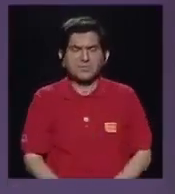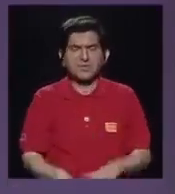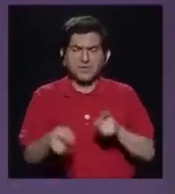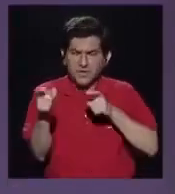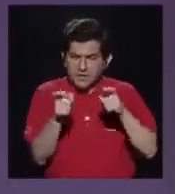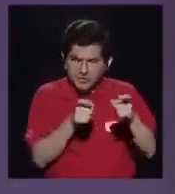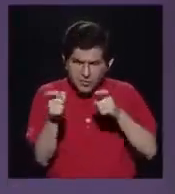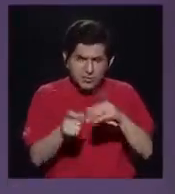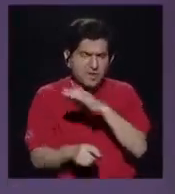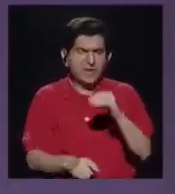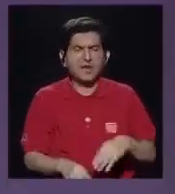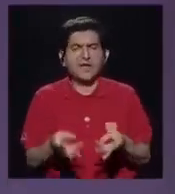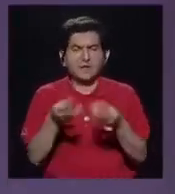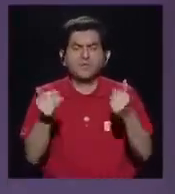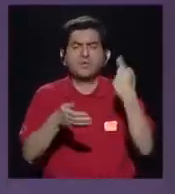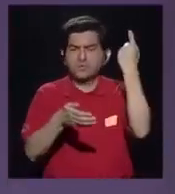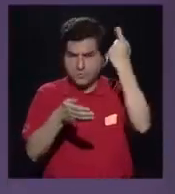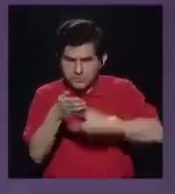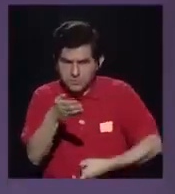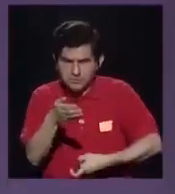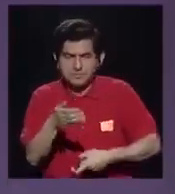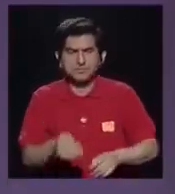dominación es un mandato de crueldad